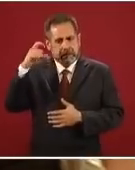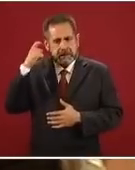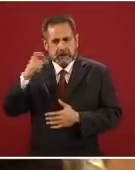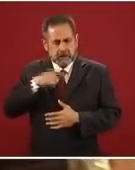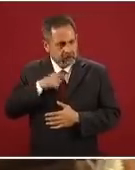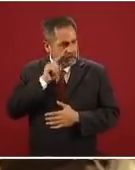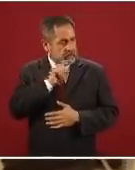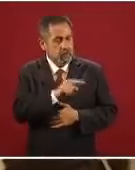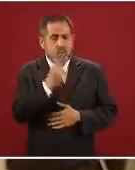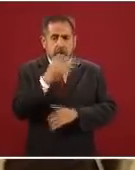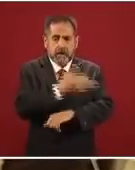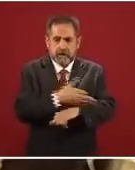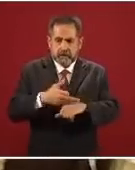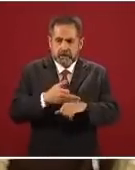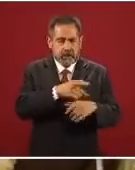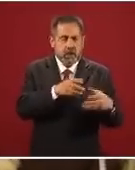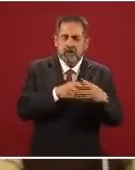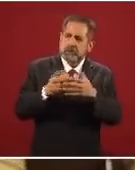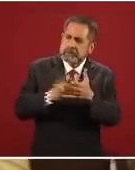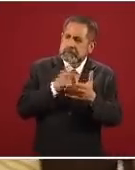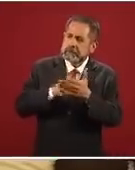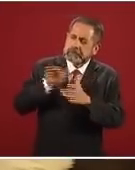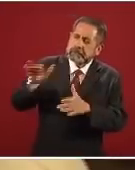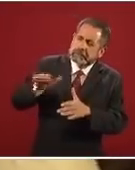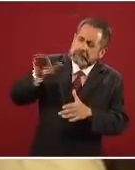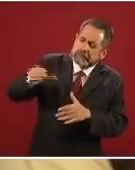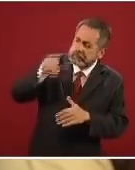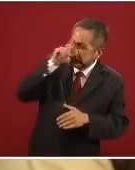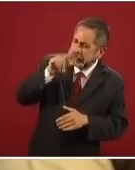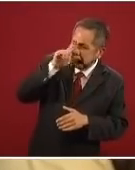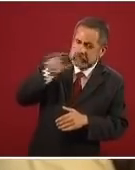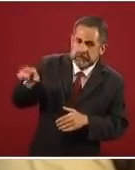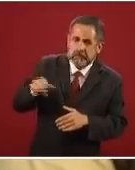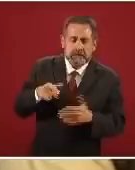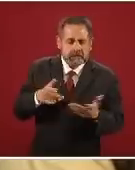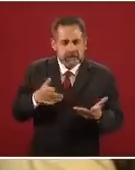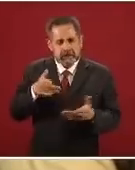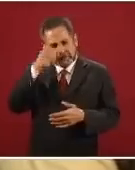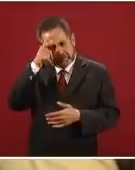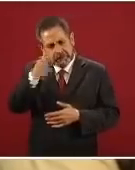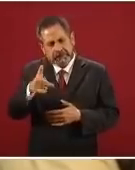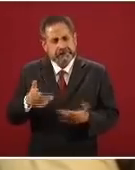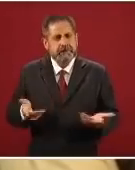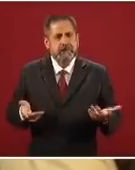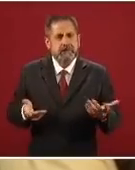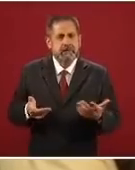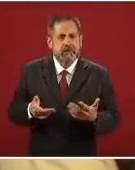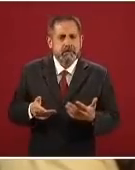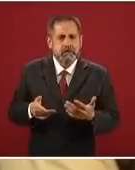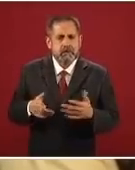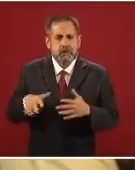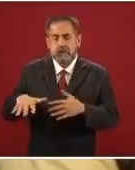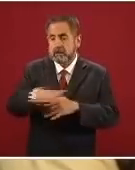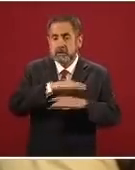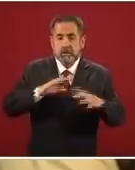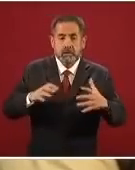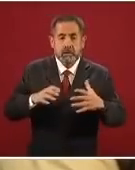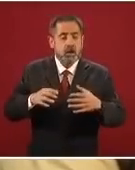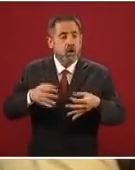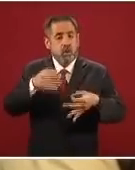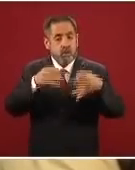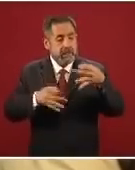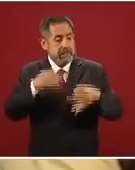con una familia que trató de abordarlo varias veces, y es cuando te das cuenta que en el ámbito del poder